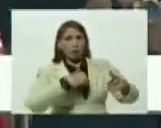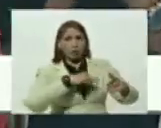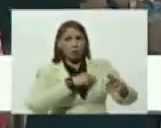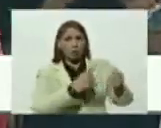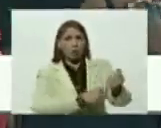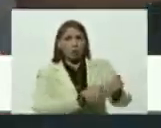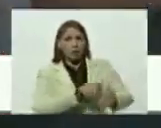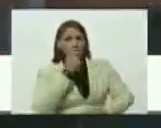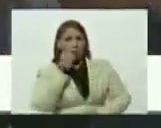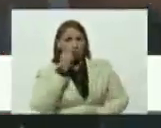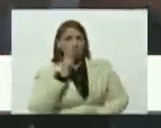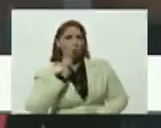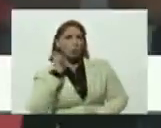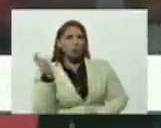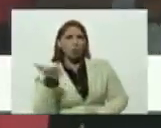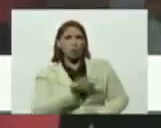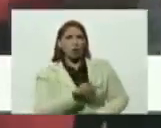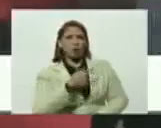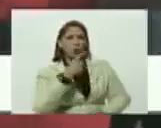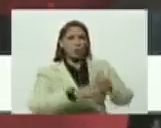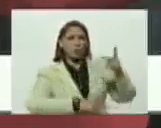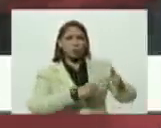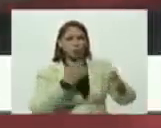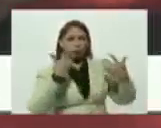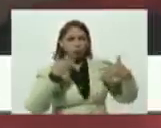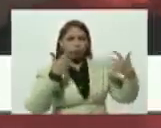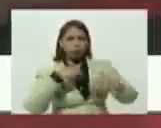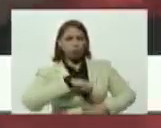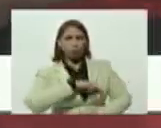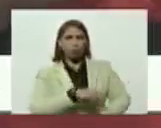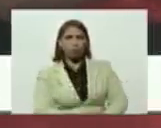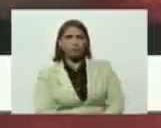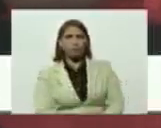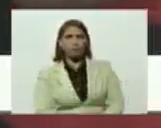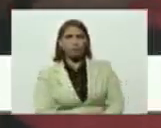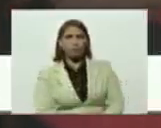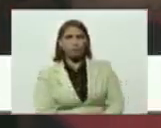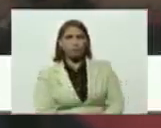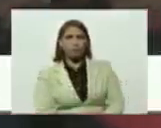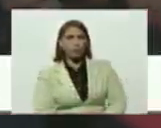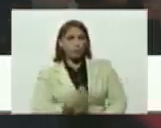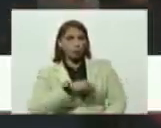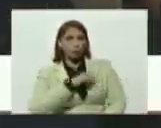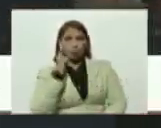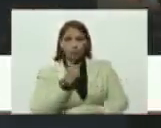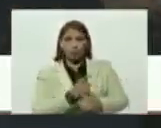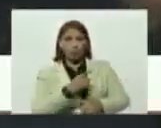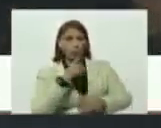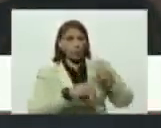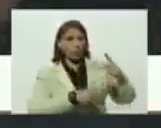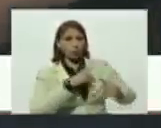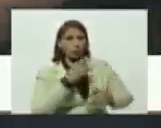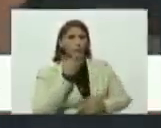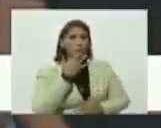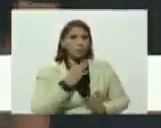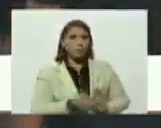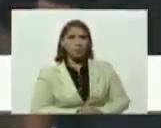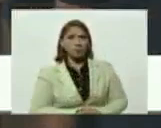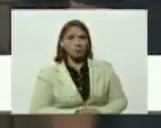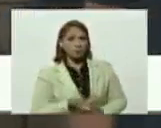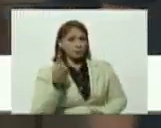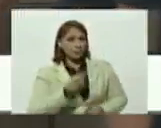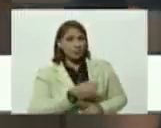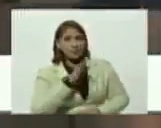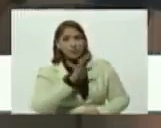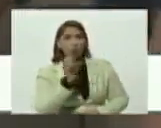productor, a un hermano que siempre nos enseñó a todos nosotros de que nosotros debemos producir, de que, por ejemplo, debíamos tener 5 o